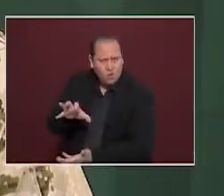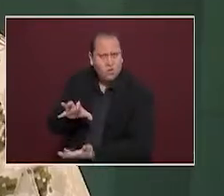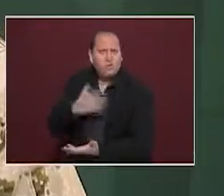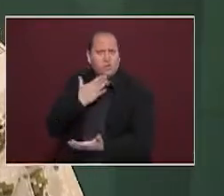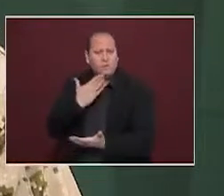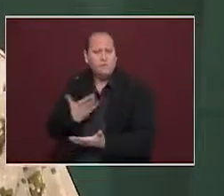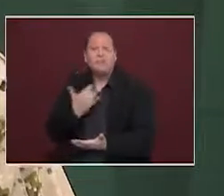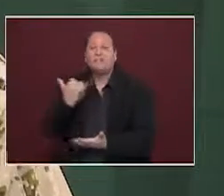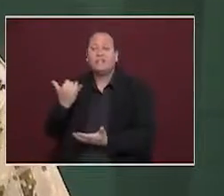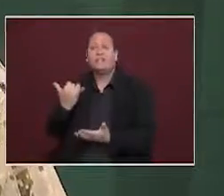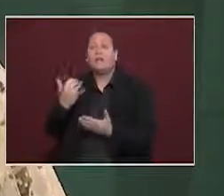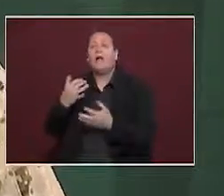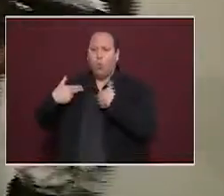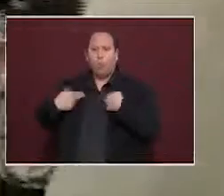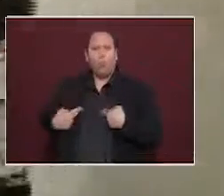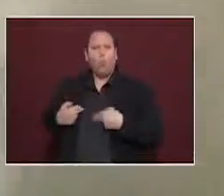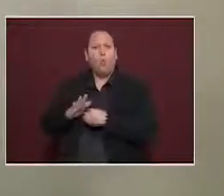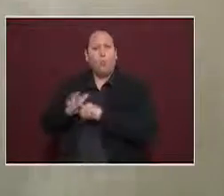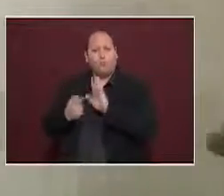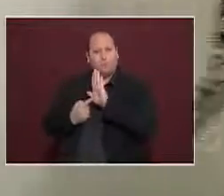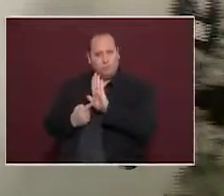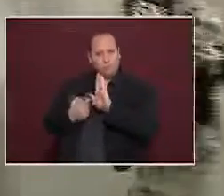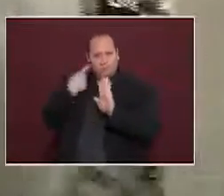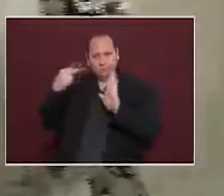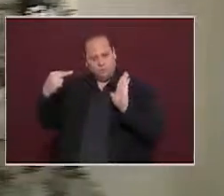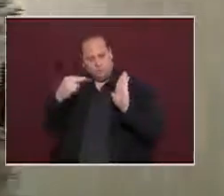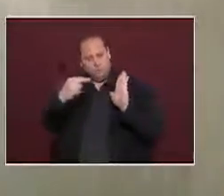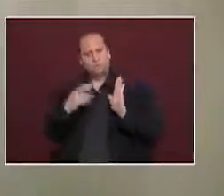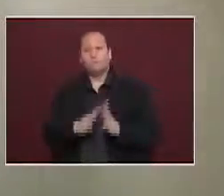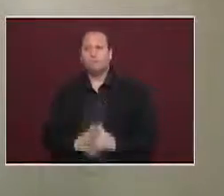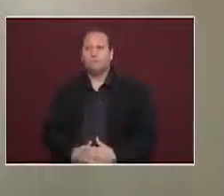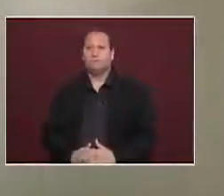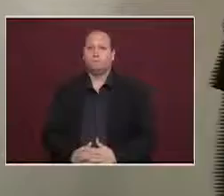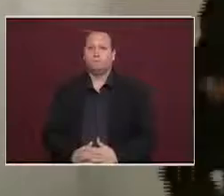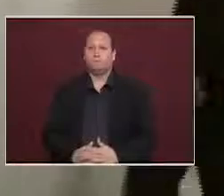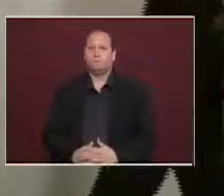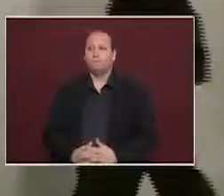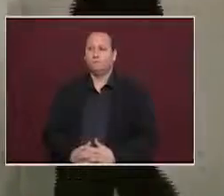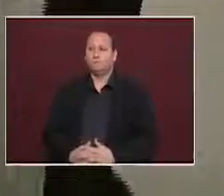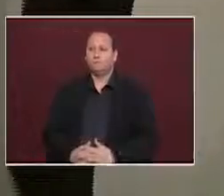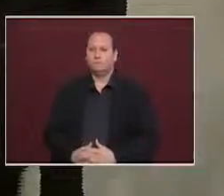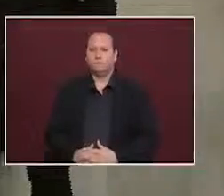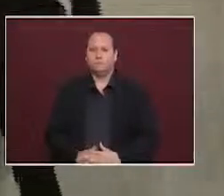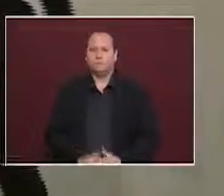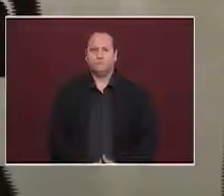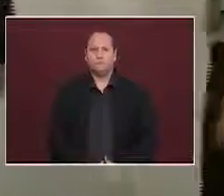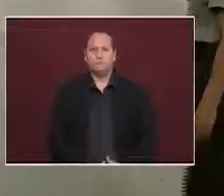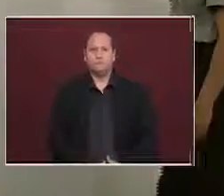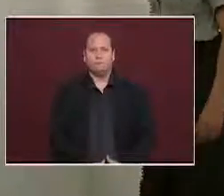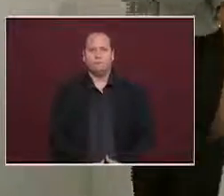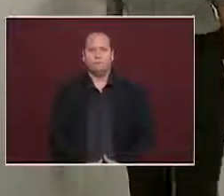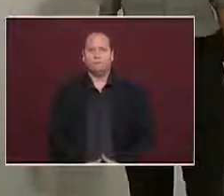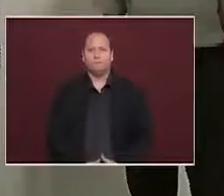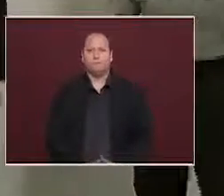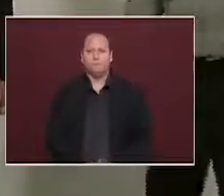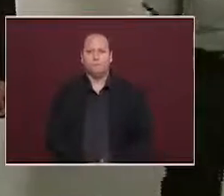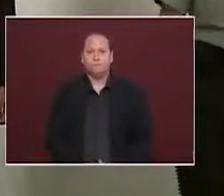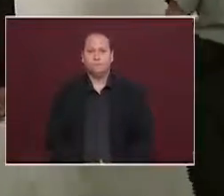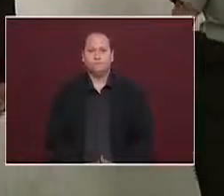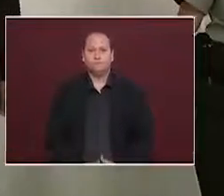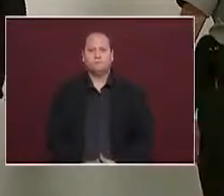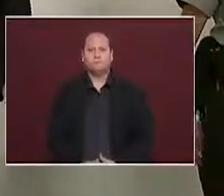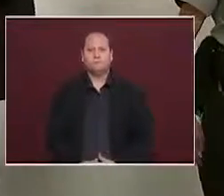sandoval secretario de defensa presentó cuatro tipos de uniformes que vestirán los elementos de la guardia nacional son para aquellos elementos que serán